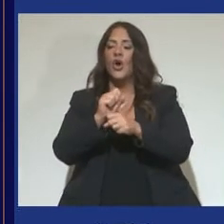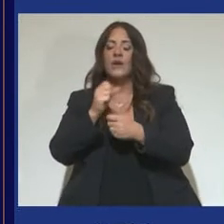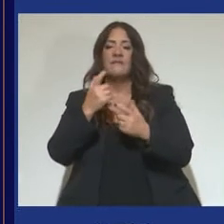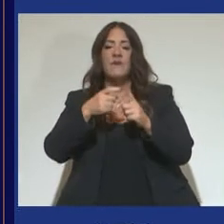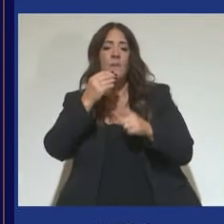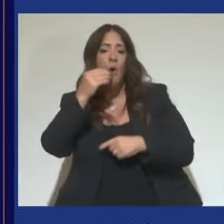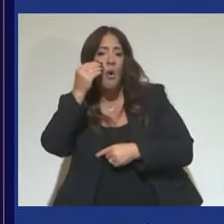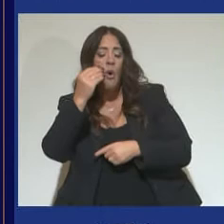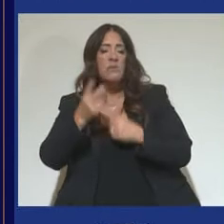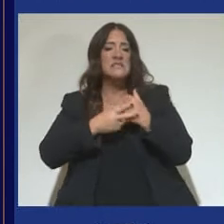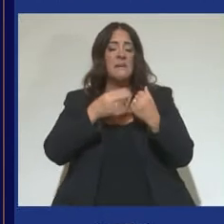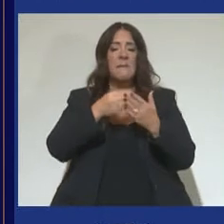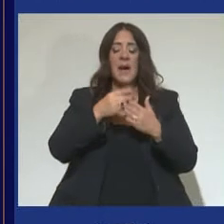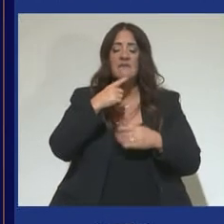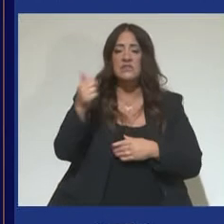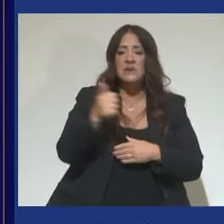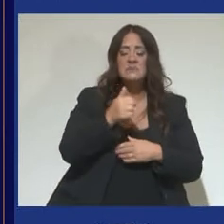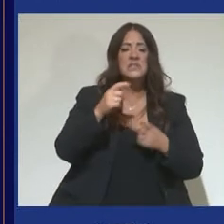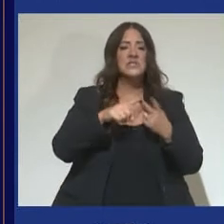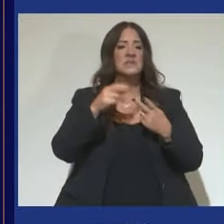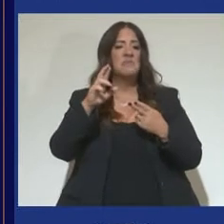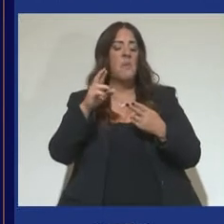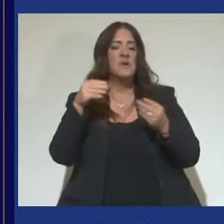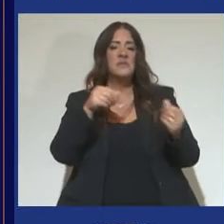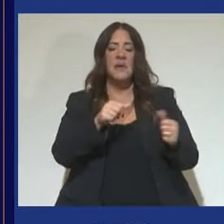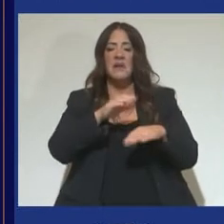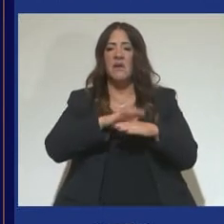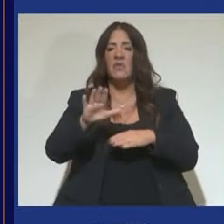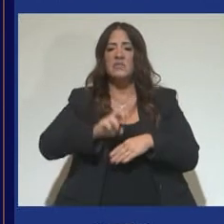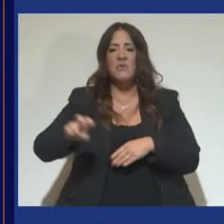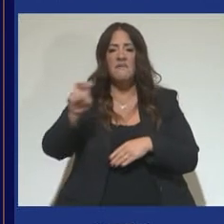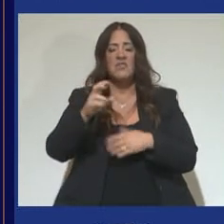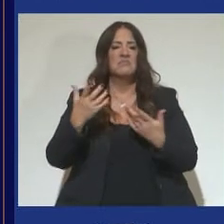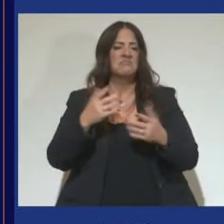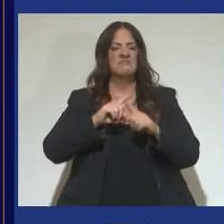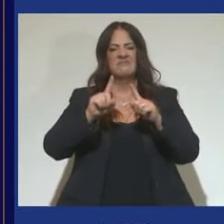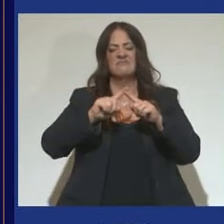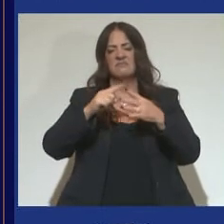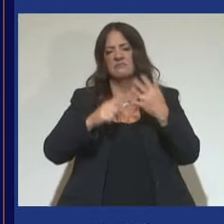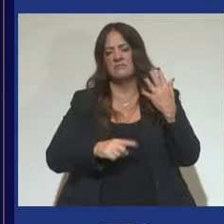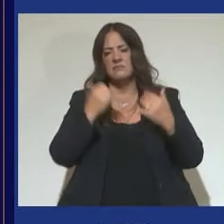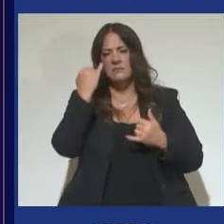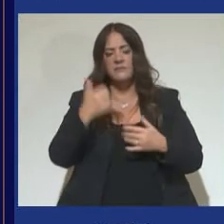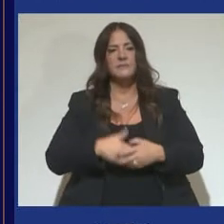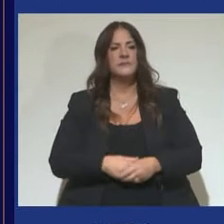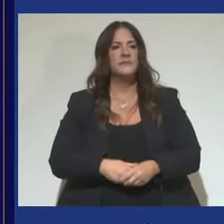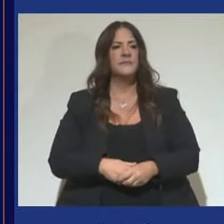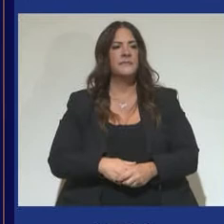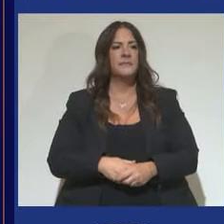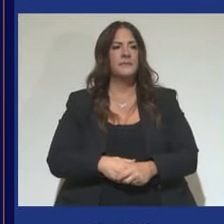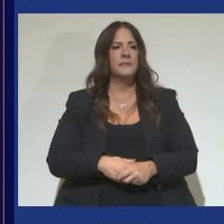trabajo trabajo a distancia trabajo en línea etcétera y cierro